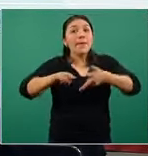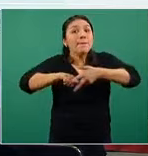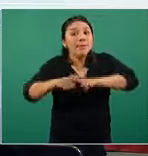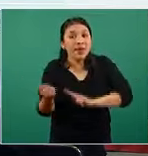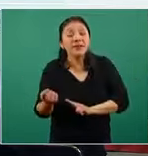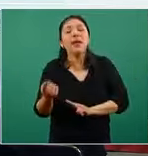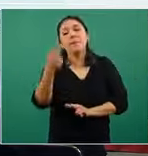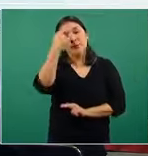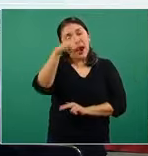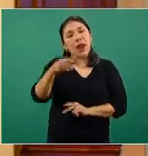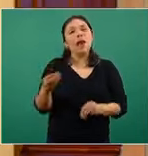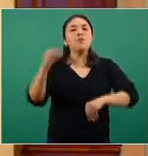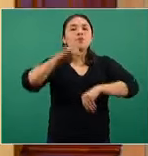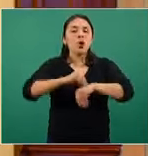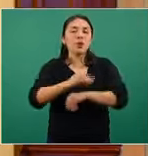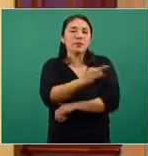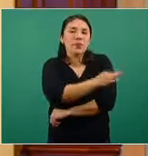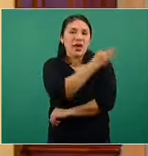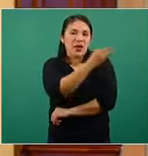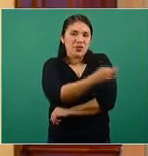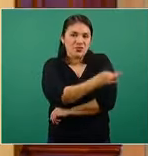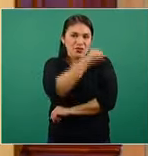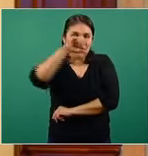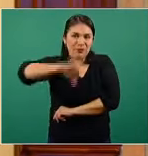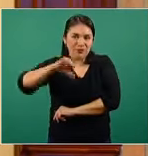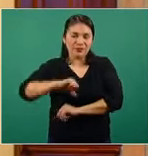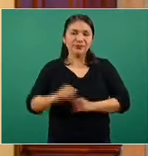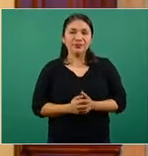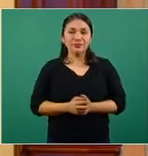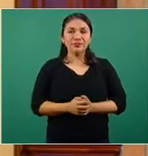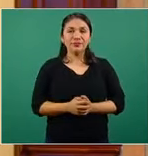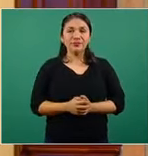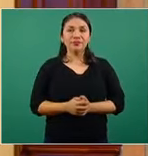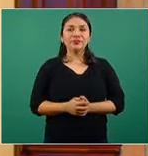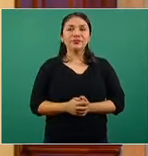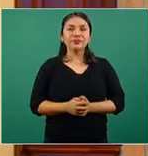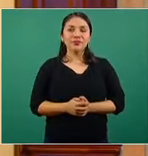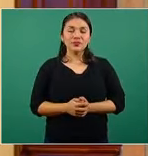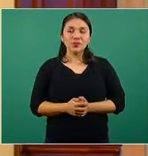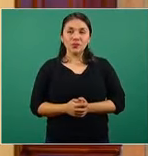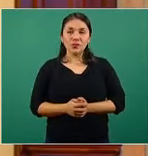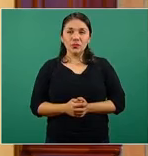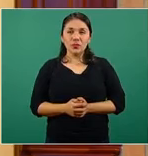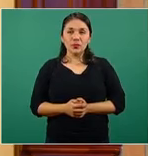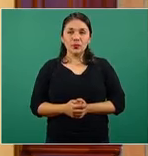con la aplicación de las dosis correspondientes. Veamos la siguiente.